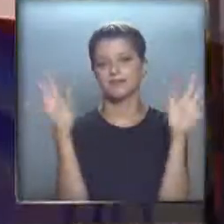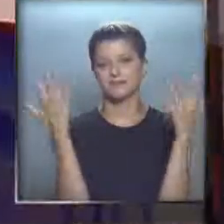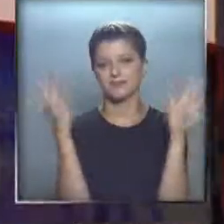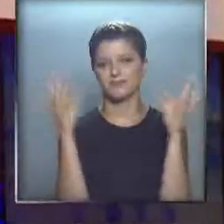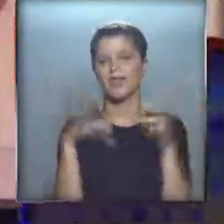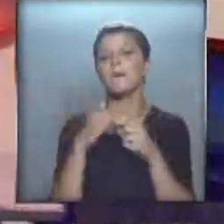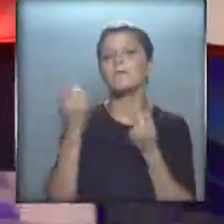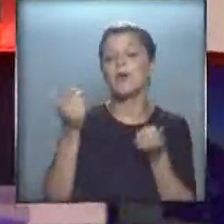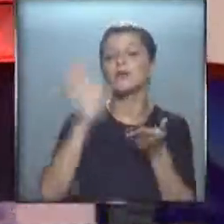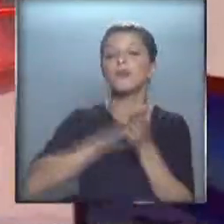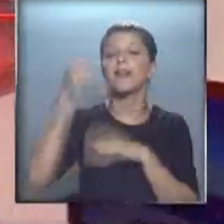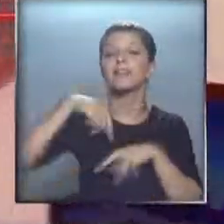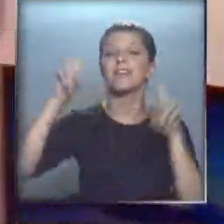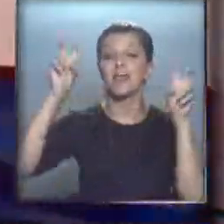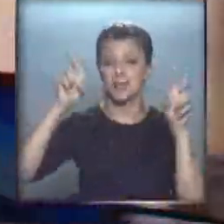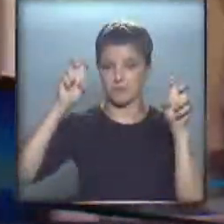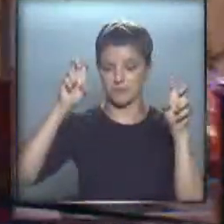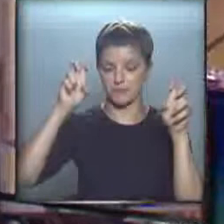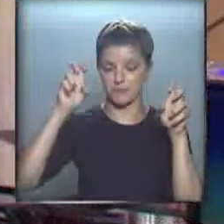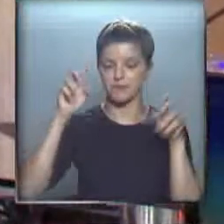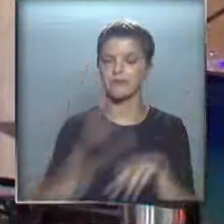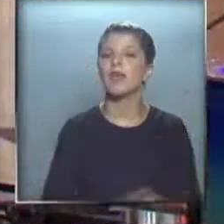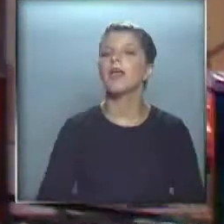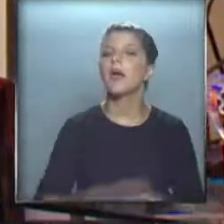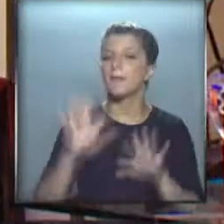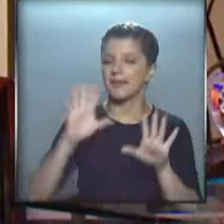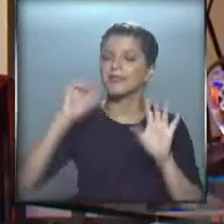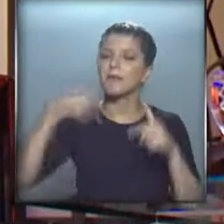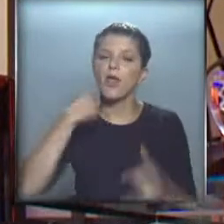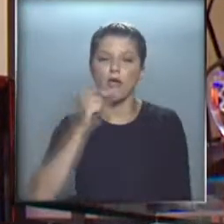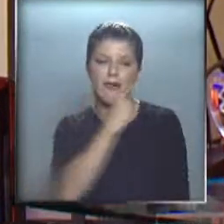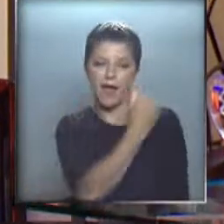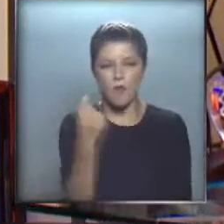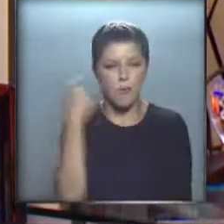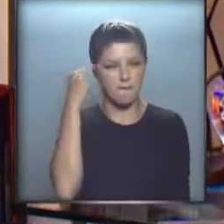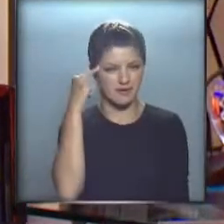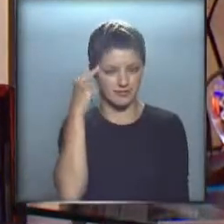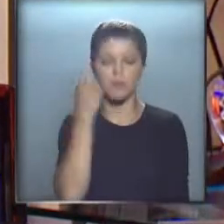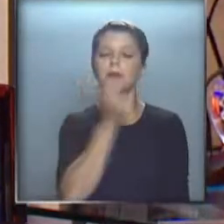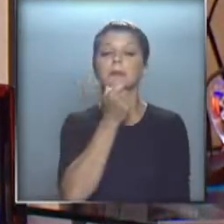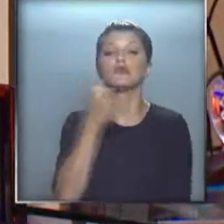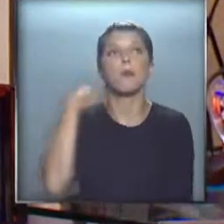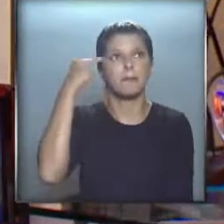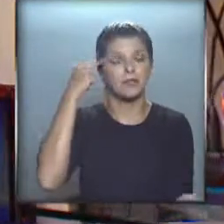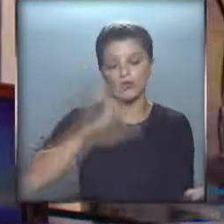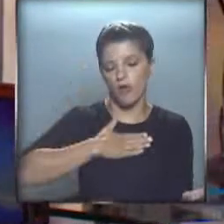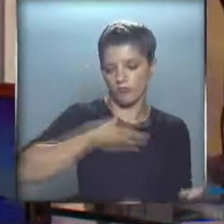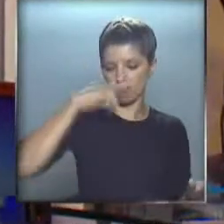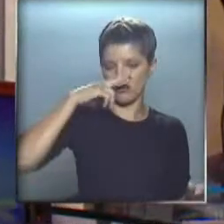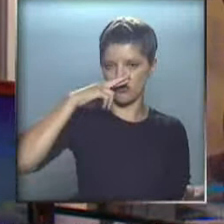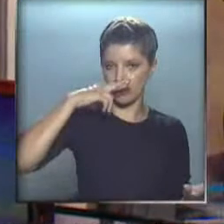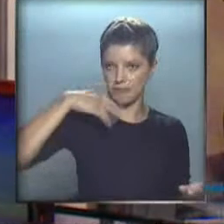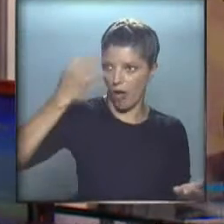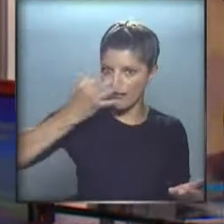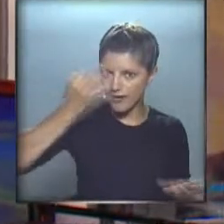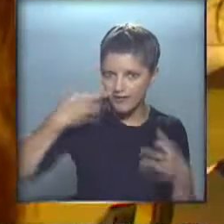Los estereotipos. Igual también está ese, eso es lo que uno cree que es, ¿no? Porque a lo mejor uno dice, bueno, yo seguramente soy cheto y no está dentro del grupo